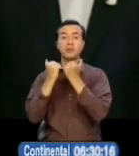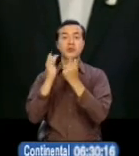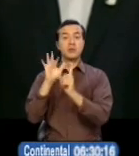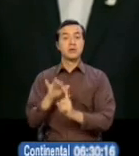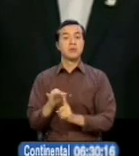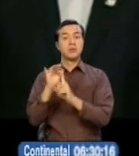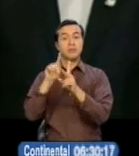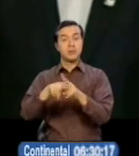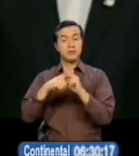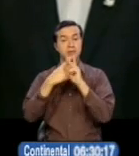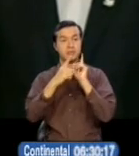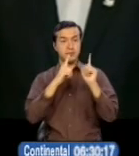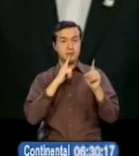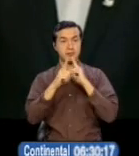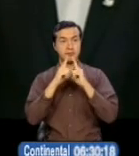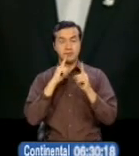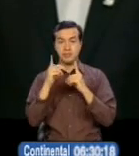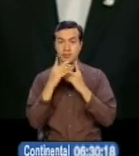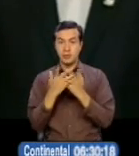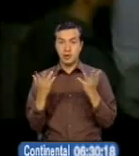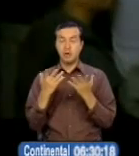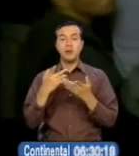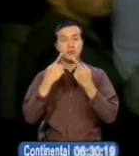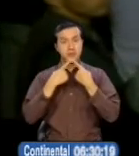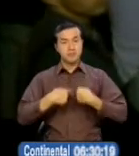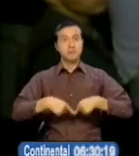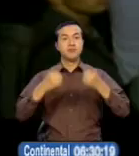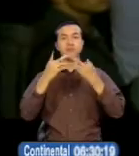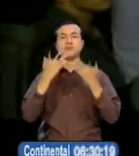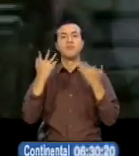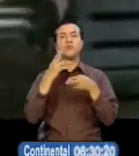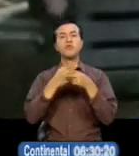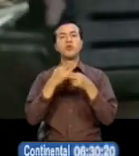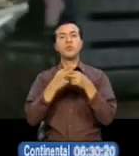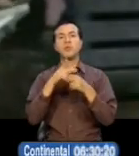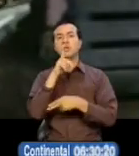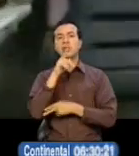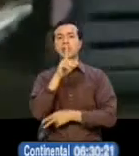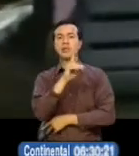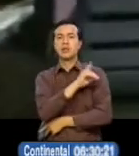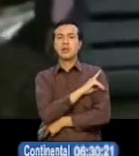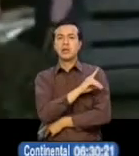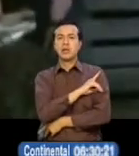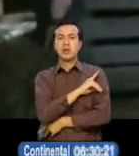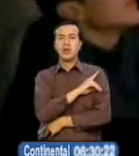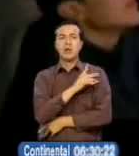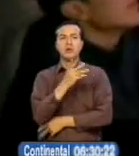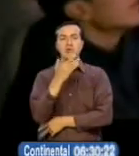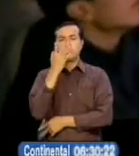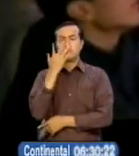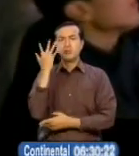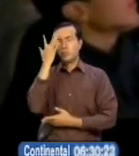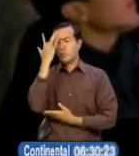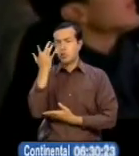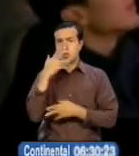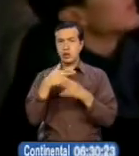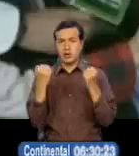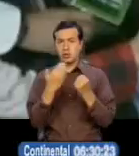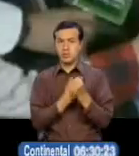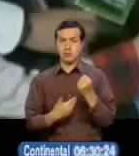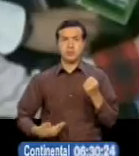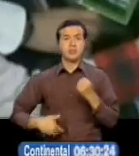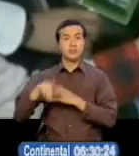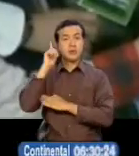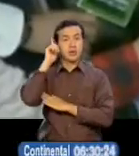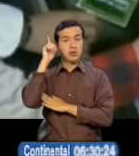para iniciar diálogos con el uribismo. En una declaración dio a conocer los nombres de los delegados del régimen, esto pese a que el exmandatario, senador y